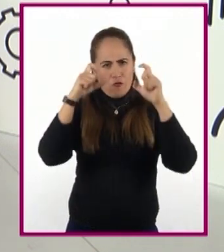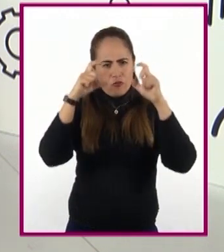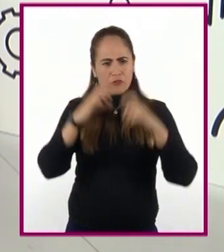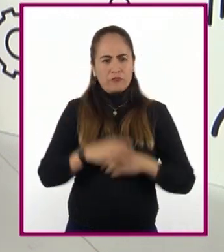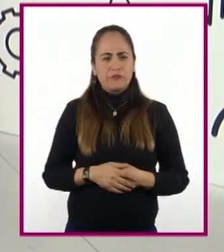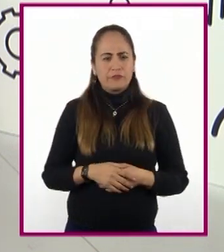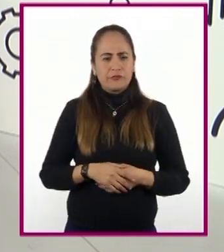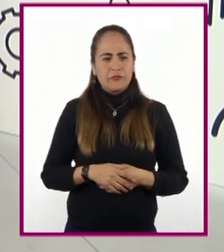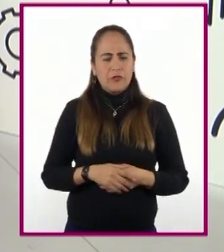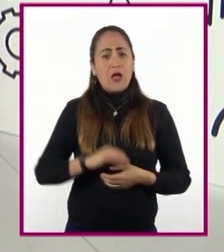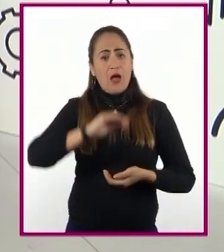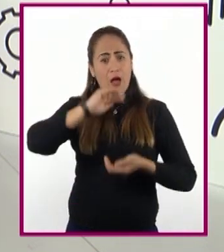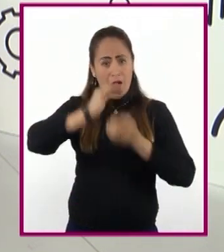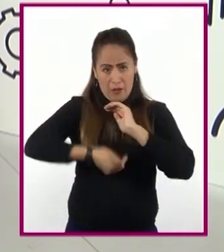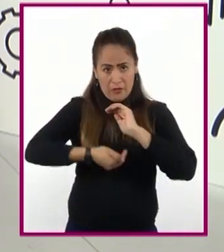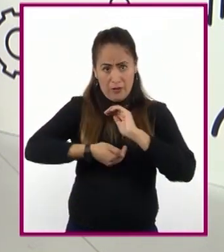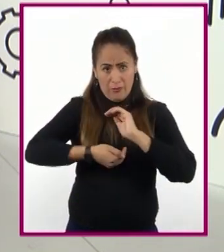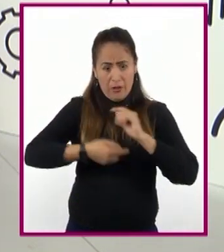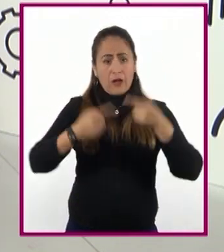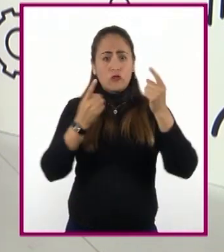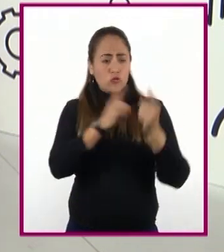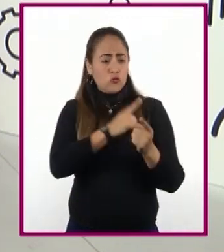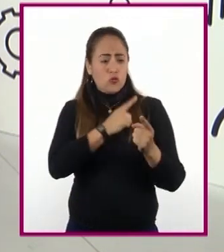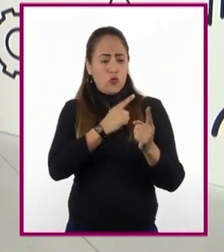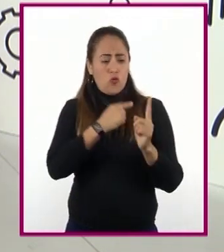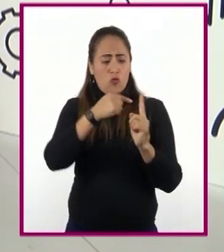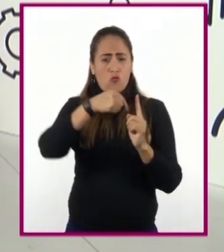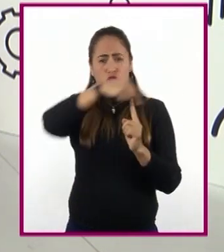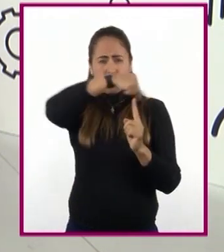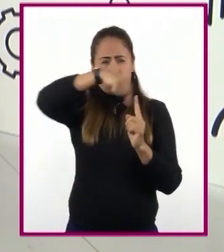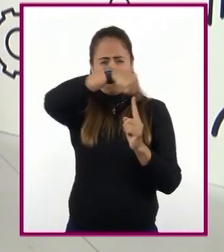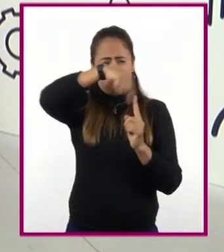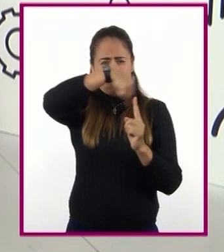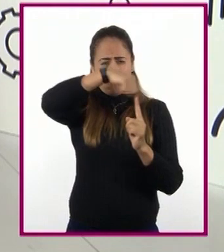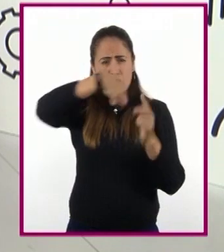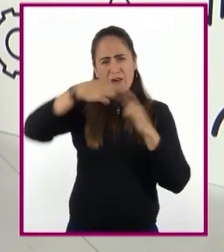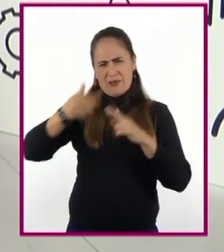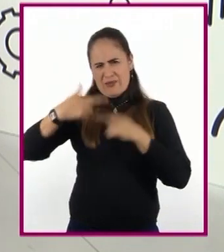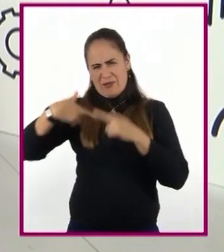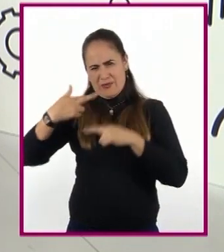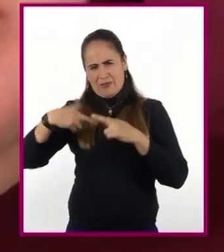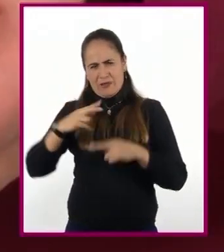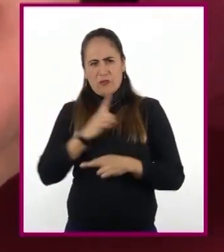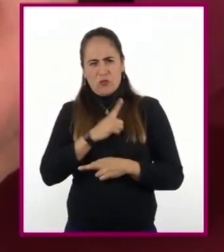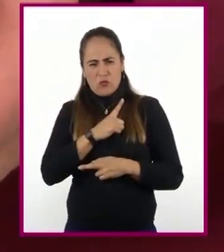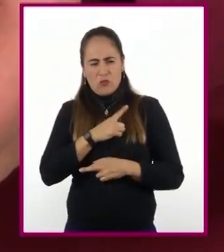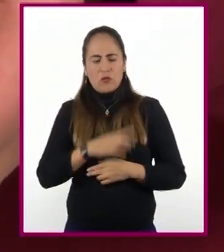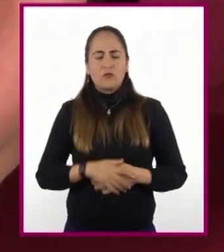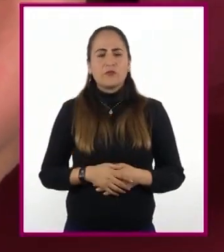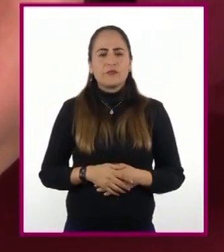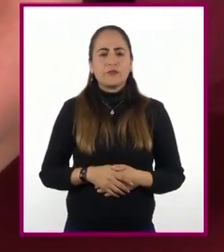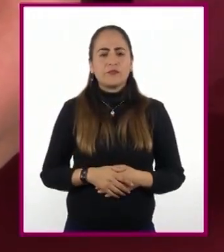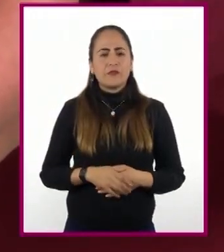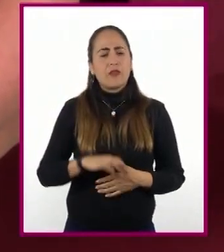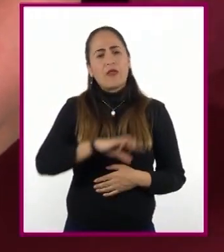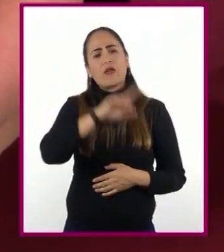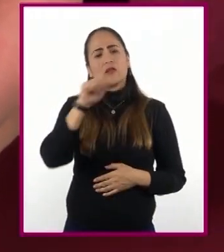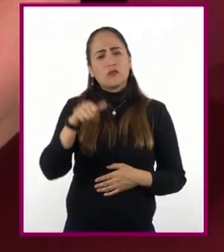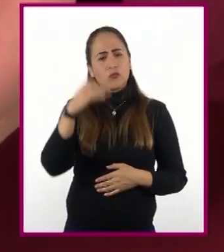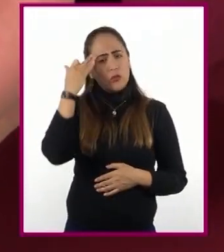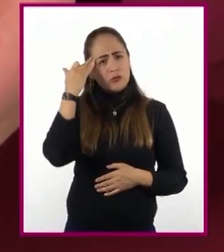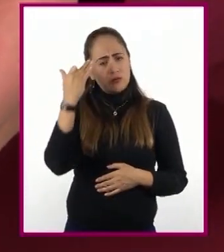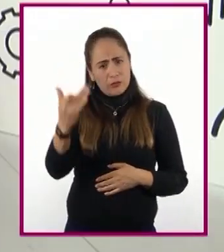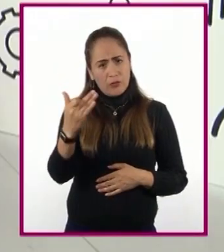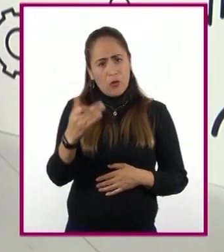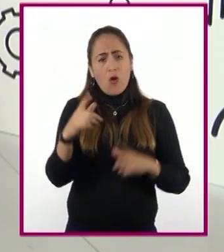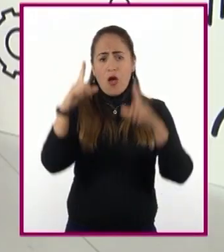Y bien. cuando terminaba se rebobinaba solita también. Después, ya con el tiempo, surgieron